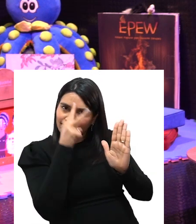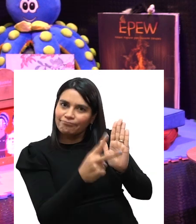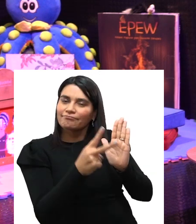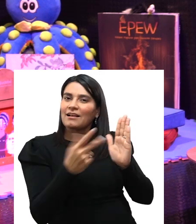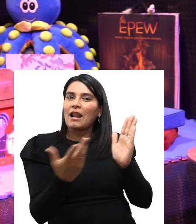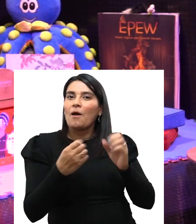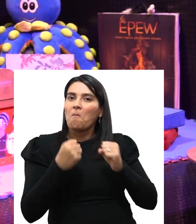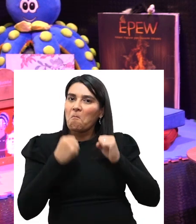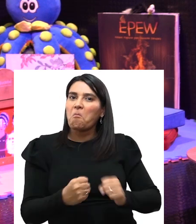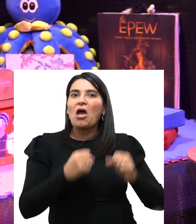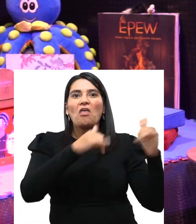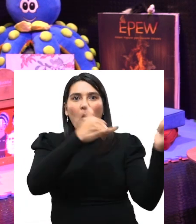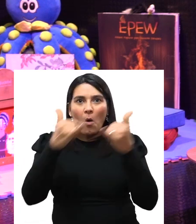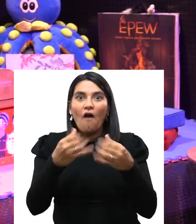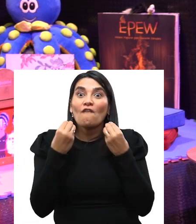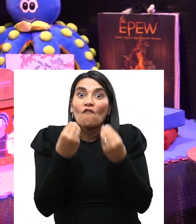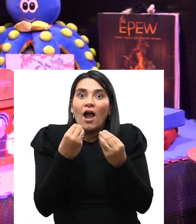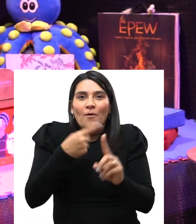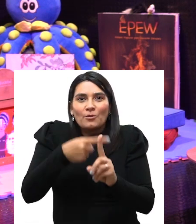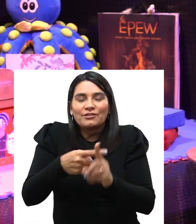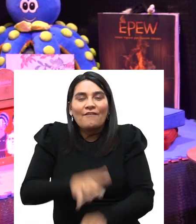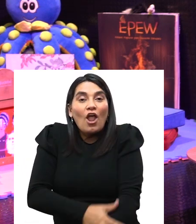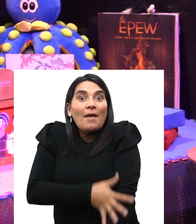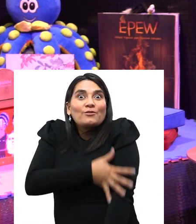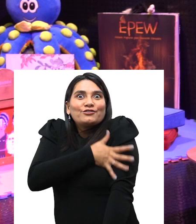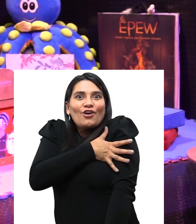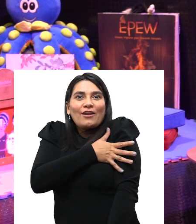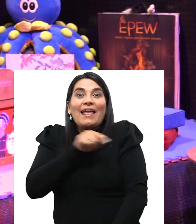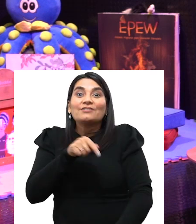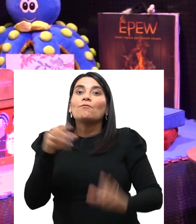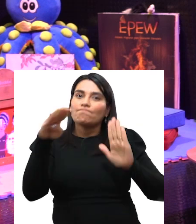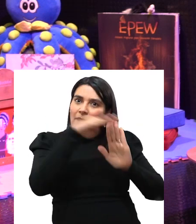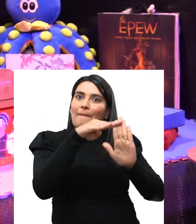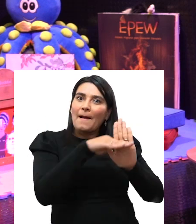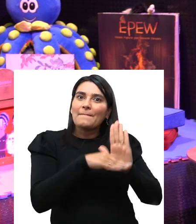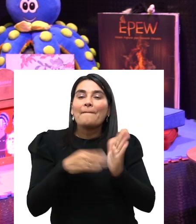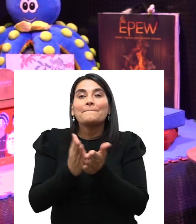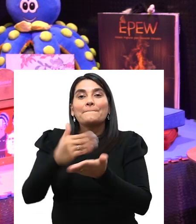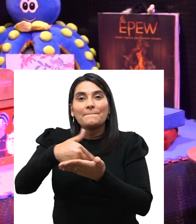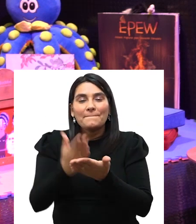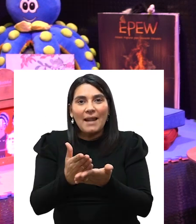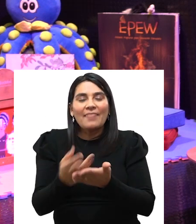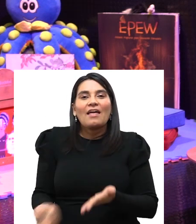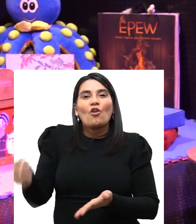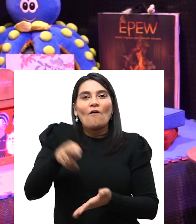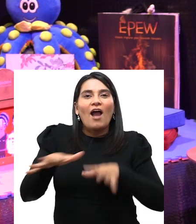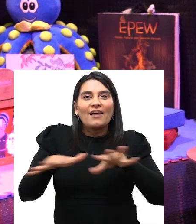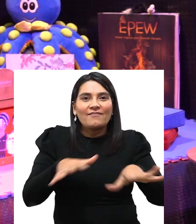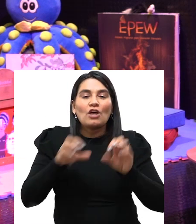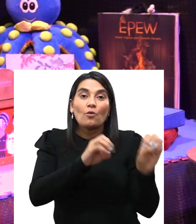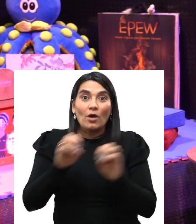poder del juego, de la emoción, ejes del Plan de Reactivación Educativa y de la hoja de ruta de la Subsecretaría de